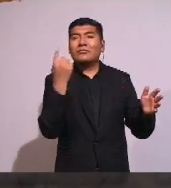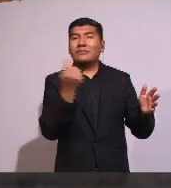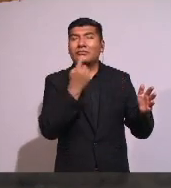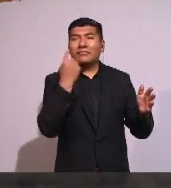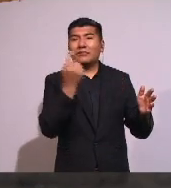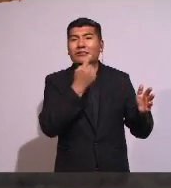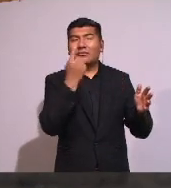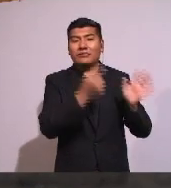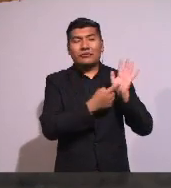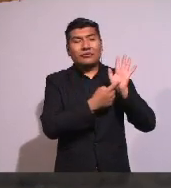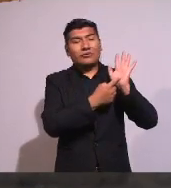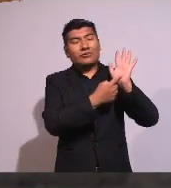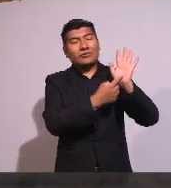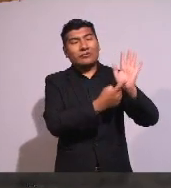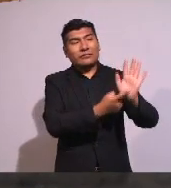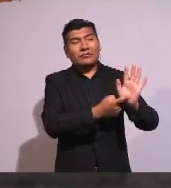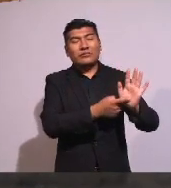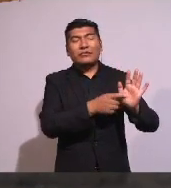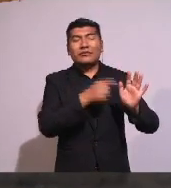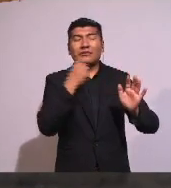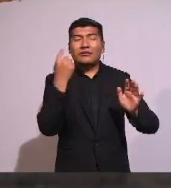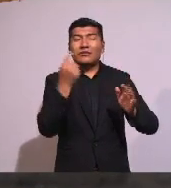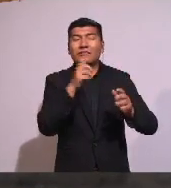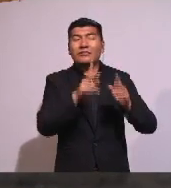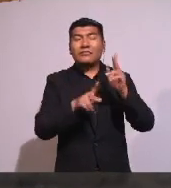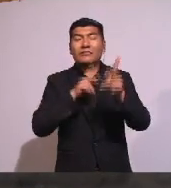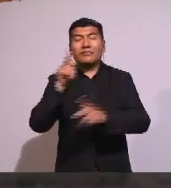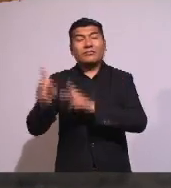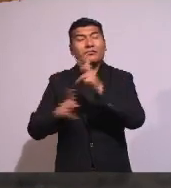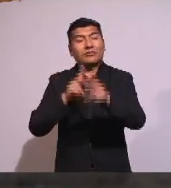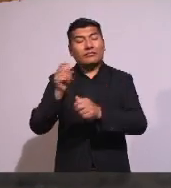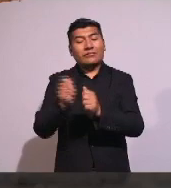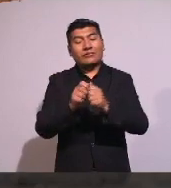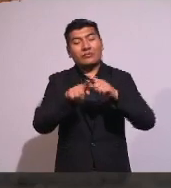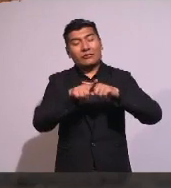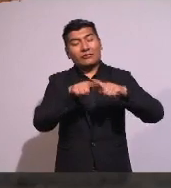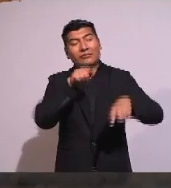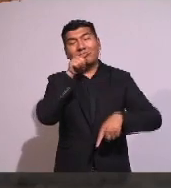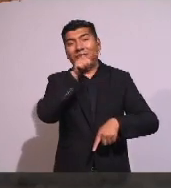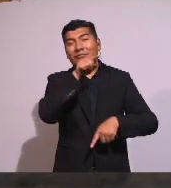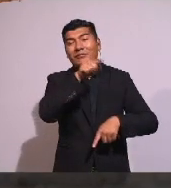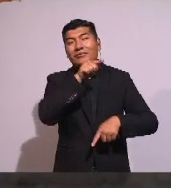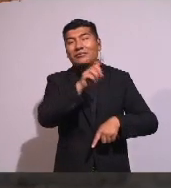siempre señalando perentoriamente a los demás con el dedo acusador.